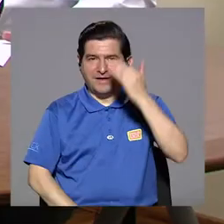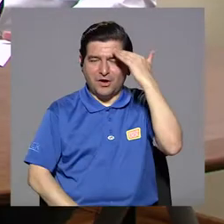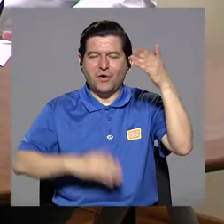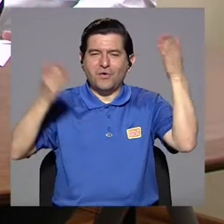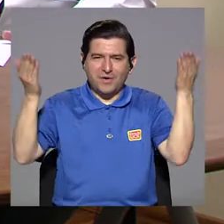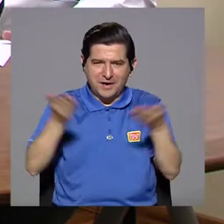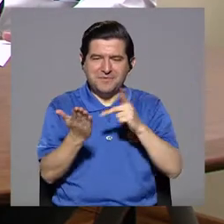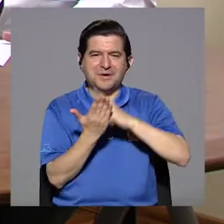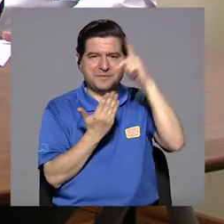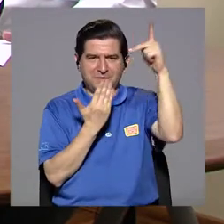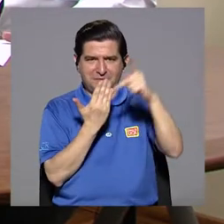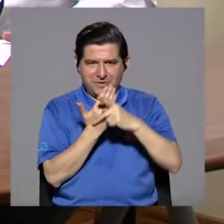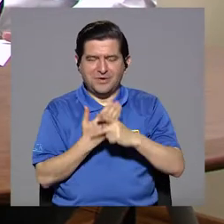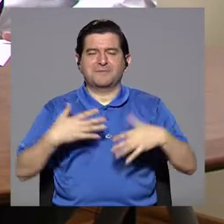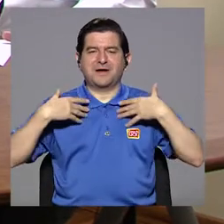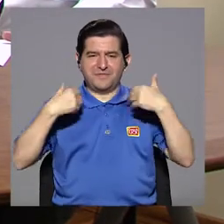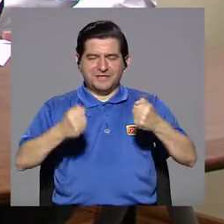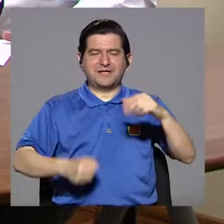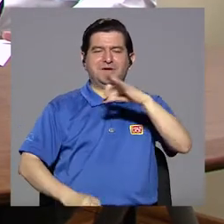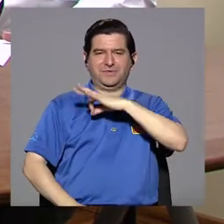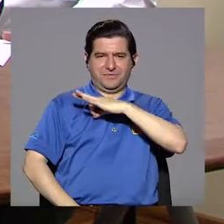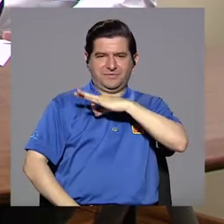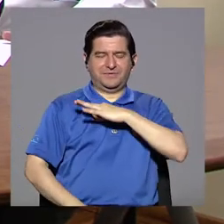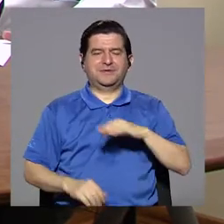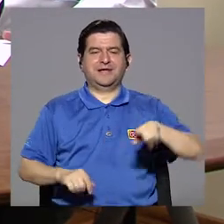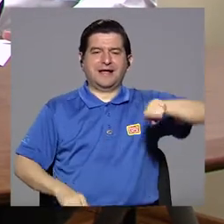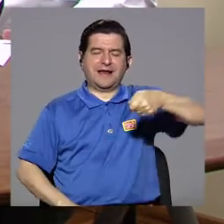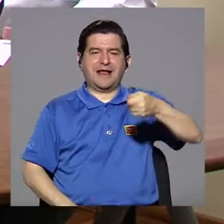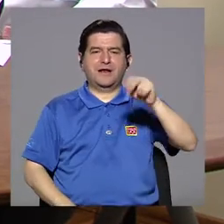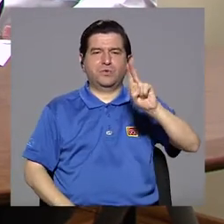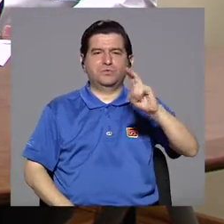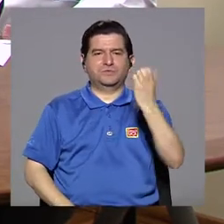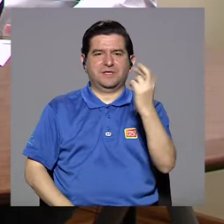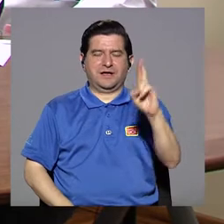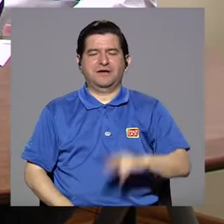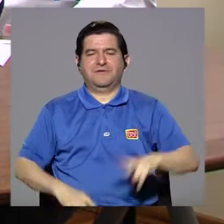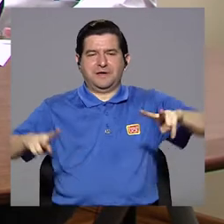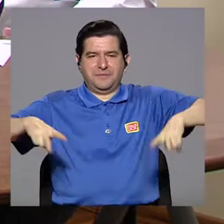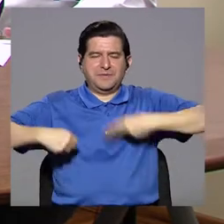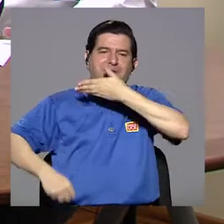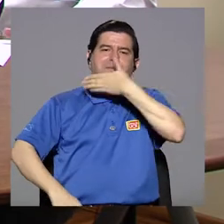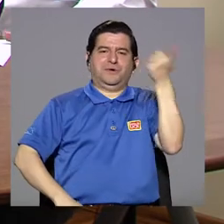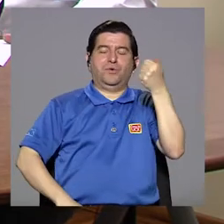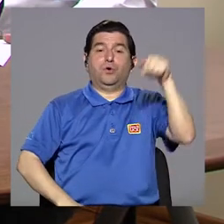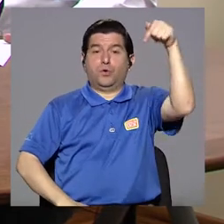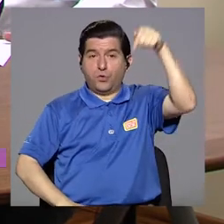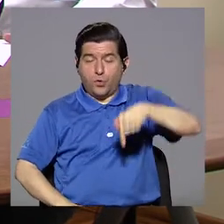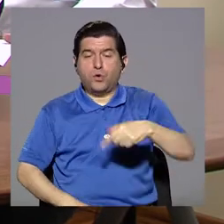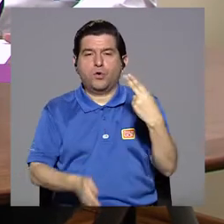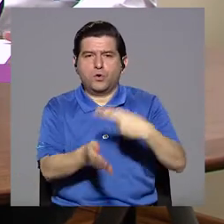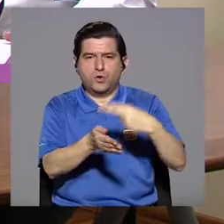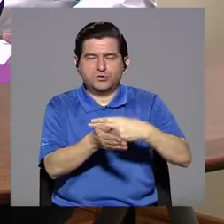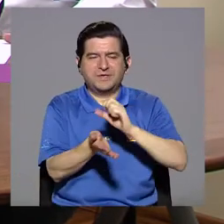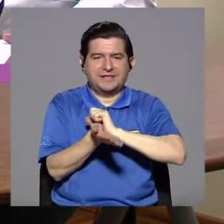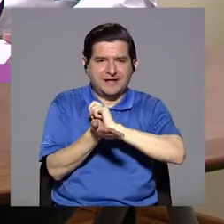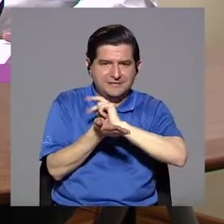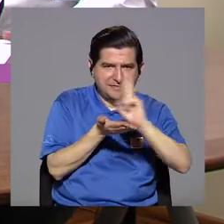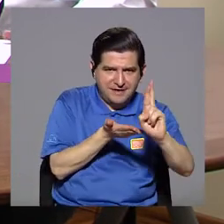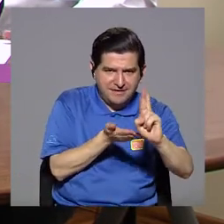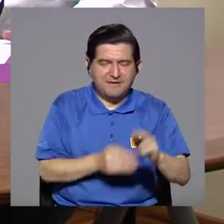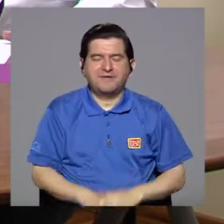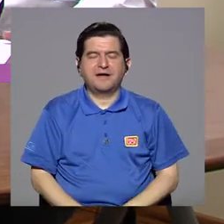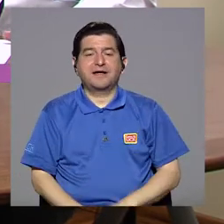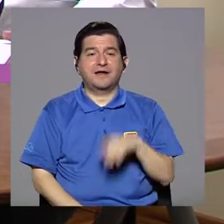hola bienvenidos a la tele revista de salud y bienestar de canal ucm vivir mejor estamos hoy en el hospital san